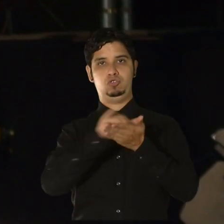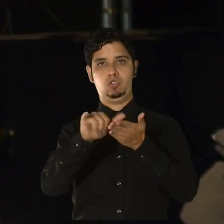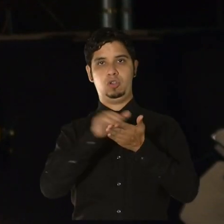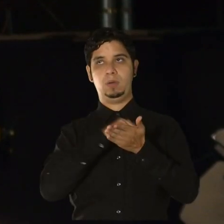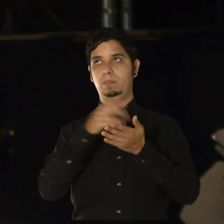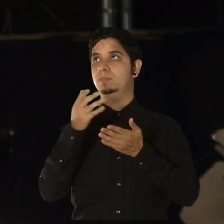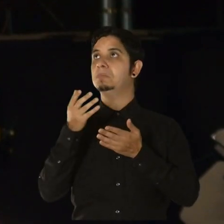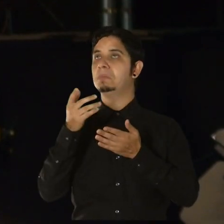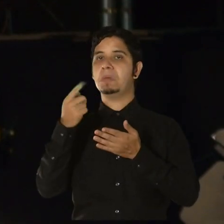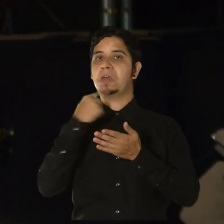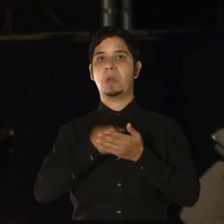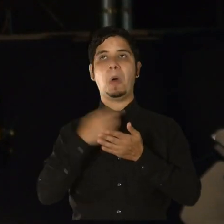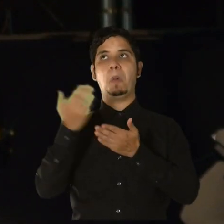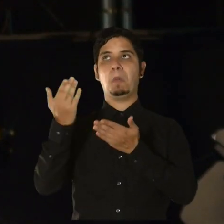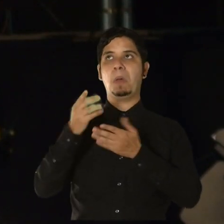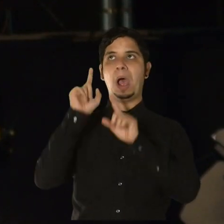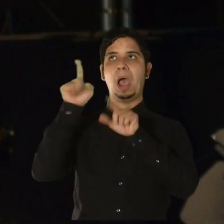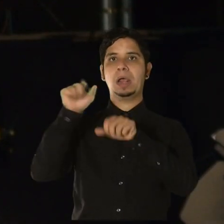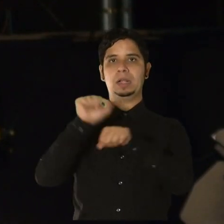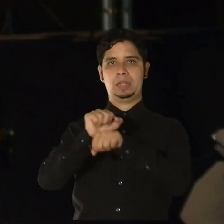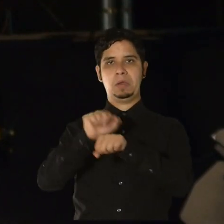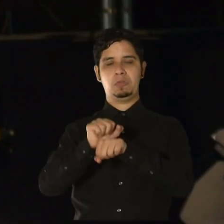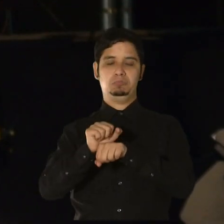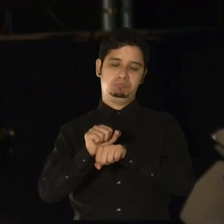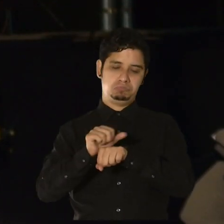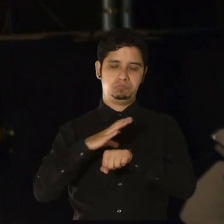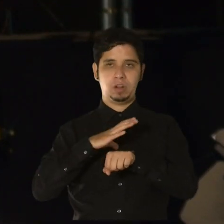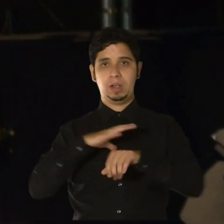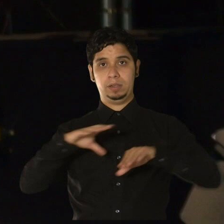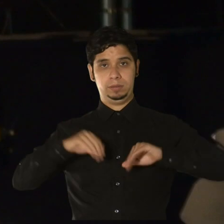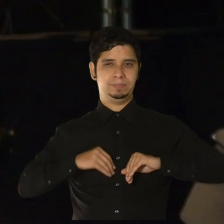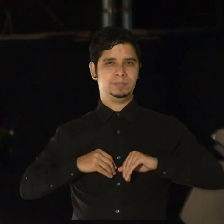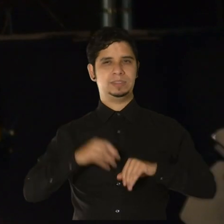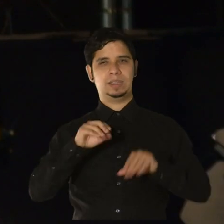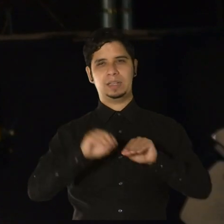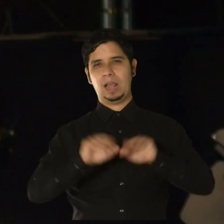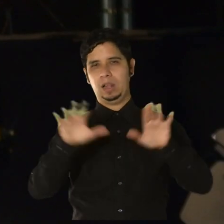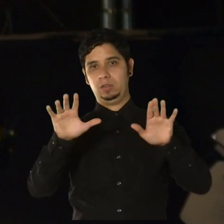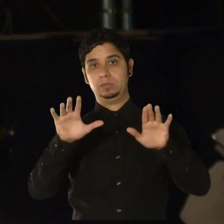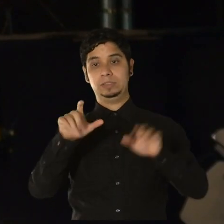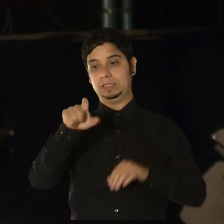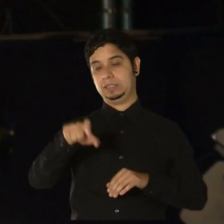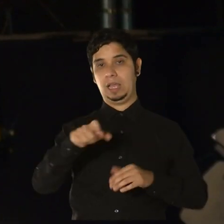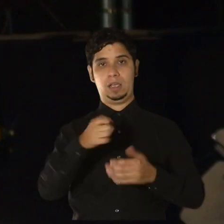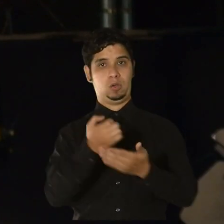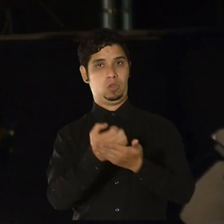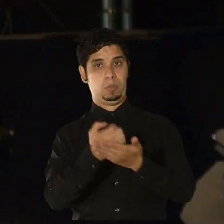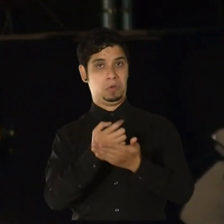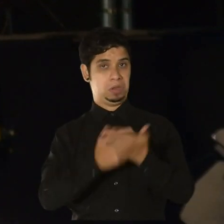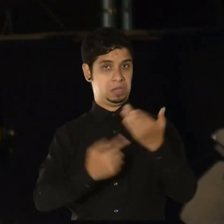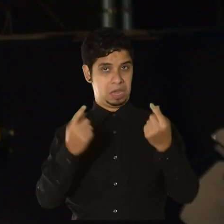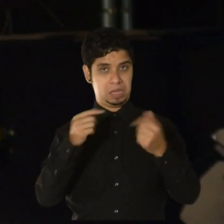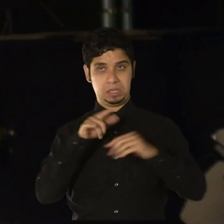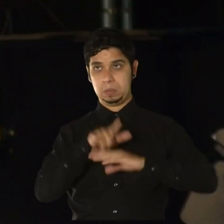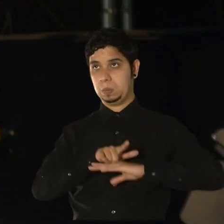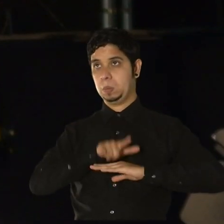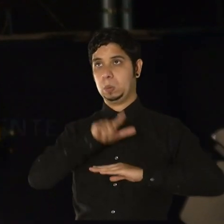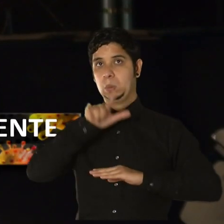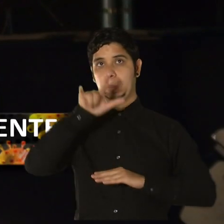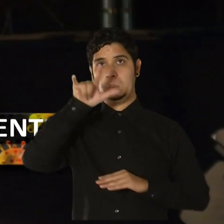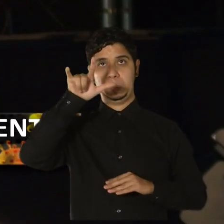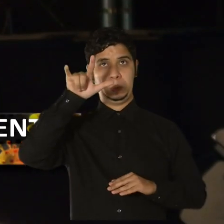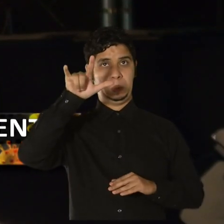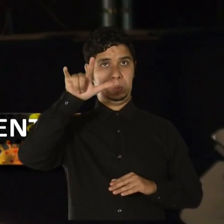pues la acepté. Así que por una necesidad también económica y una incertidumbre, yo pues me aventuré obviamente, tomé la